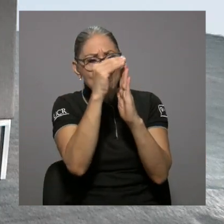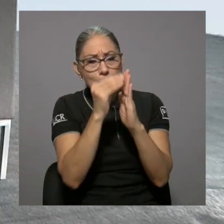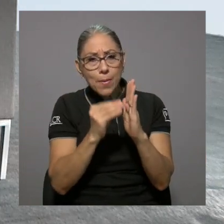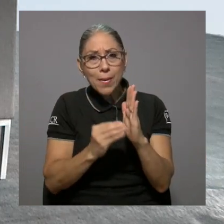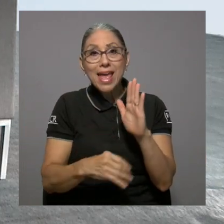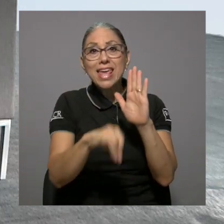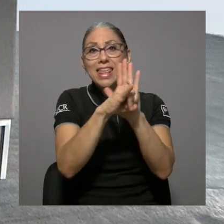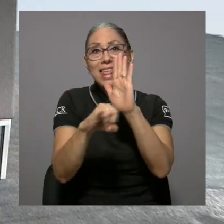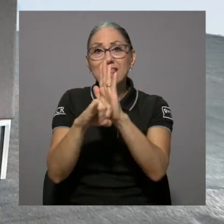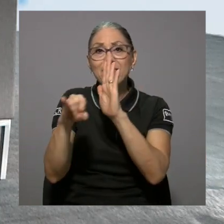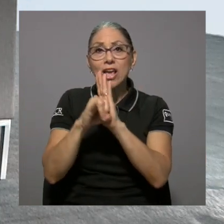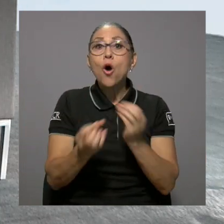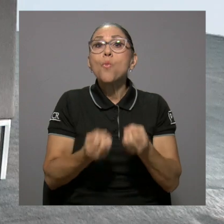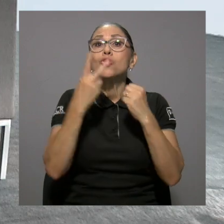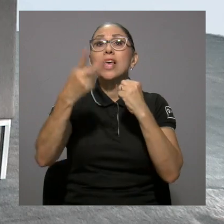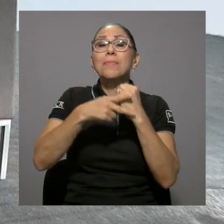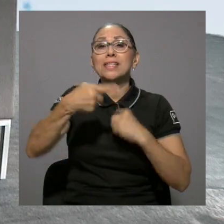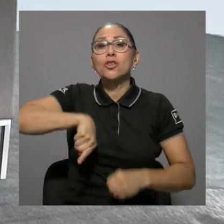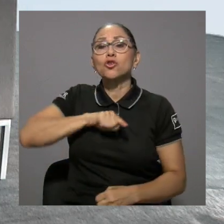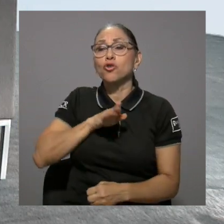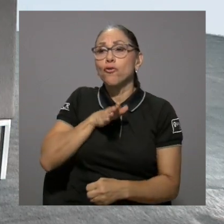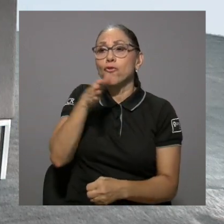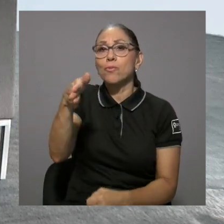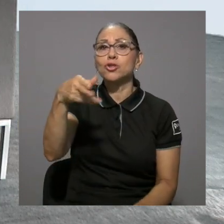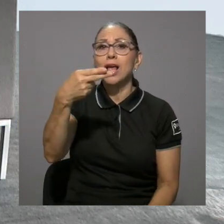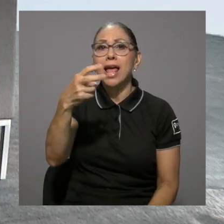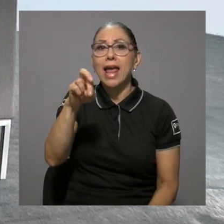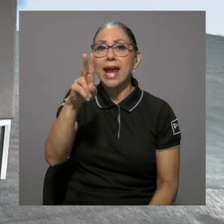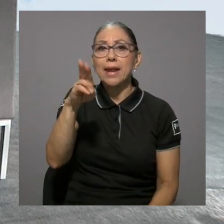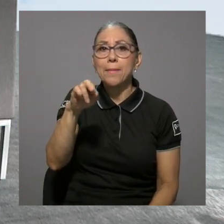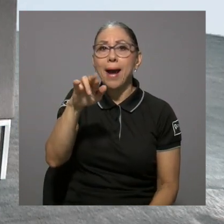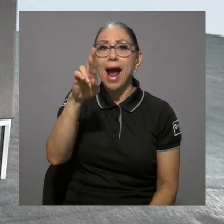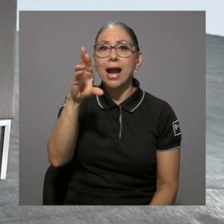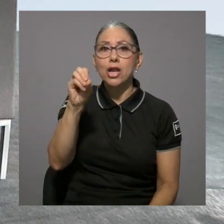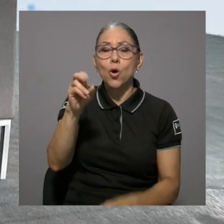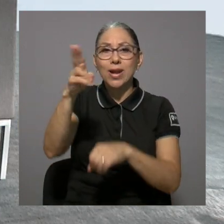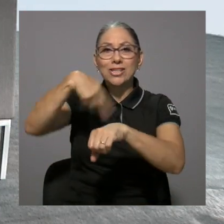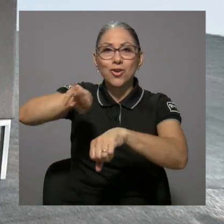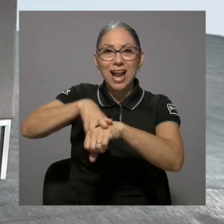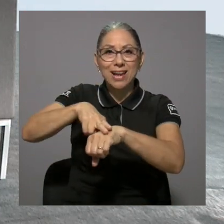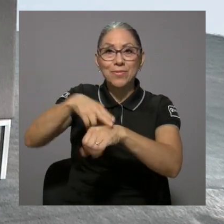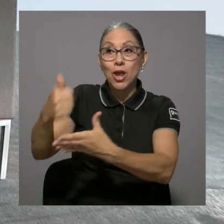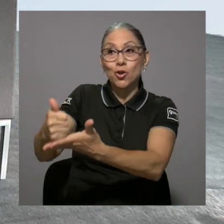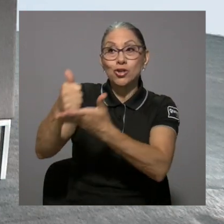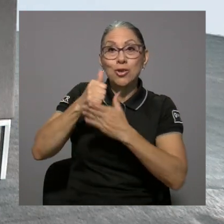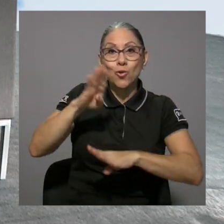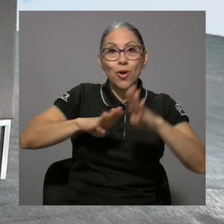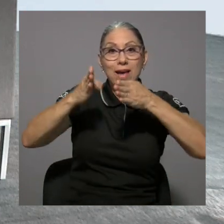que recurrir al Herbario Nacional, donde nos ayudó la bióloga Silvia Lobo,